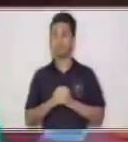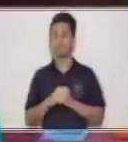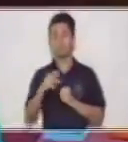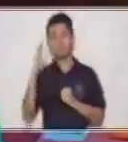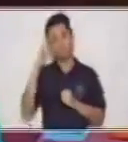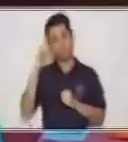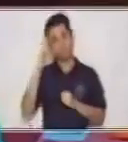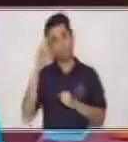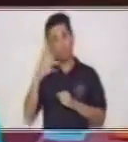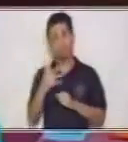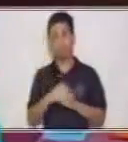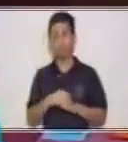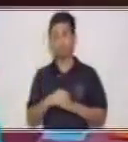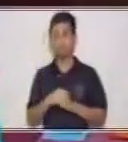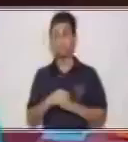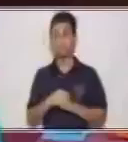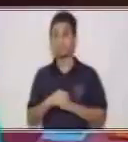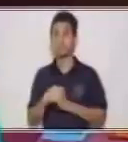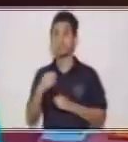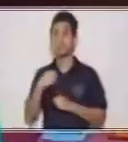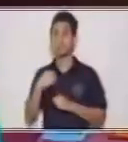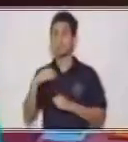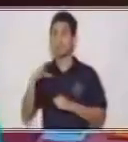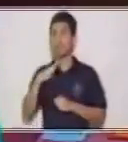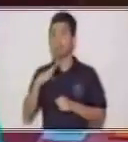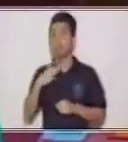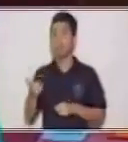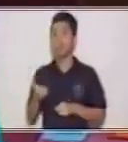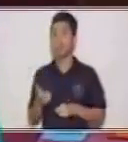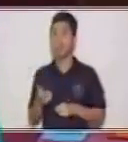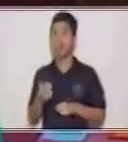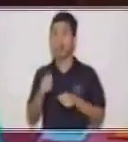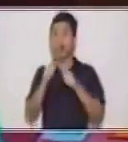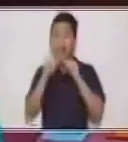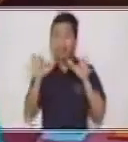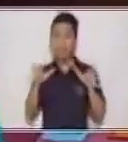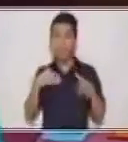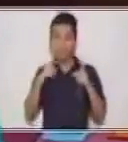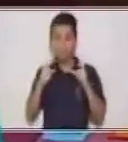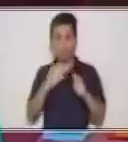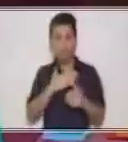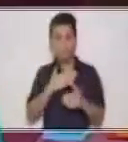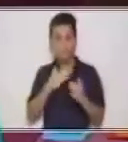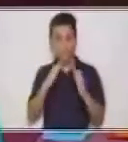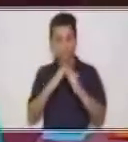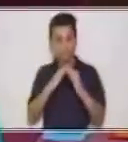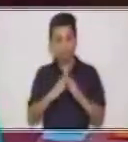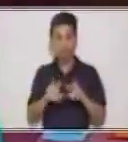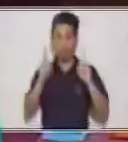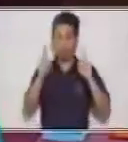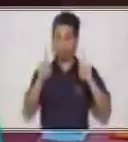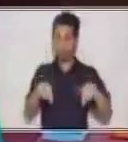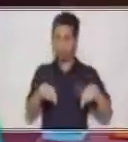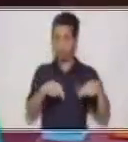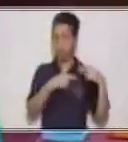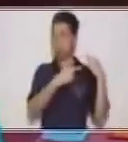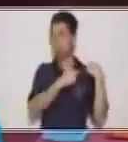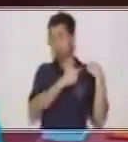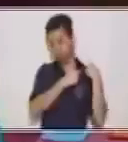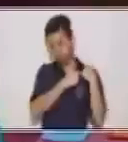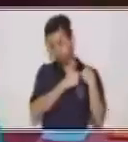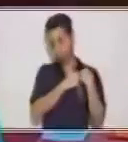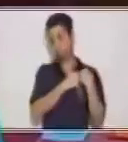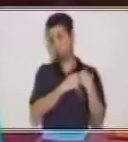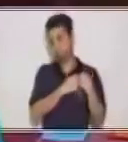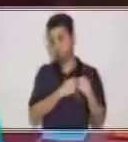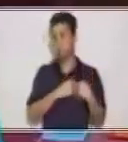Acordémonos que cuando tenemos una mascota en casa, debemos de ser responsables en cambiar su